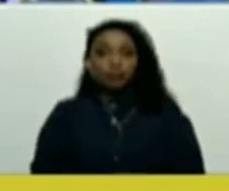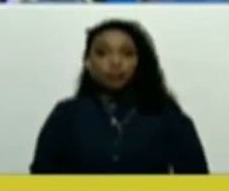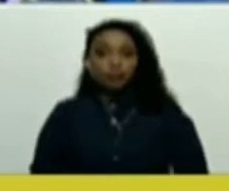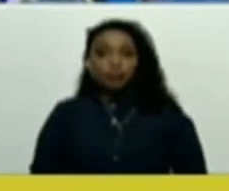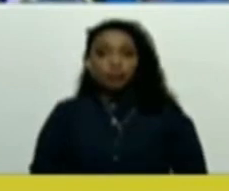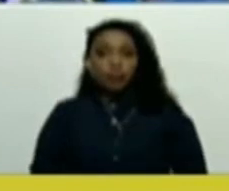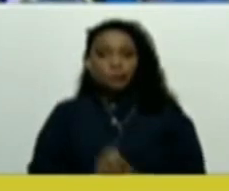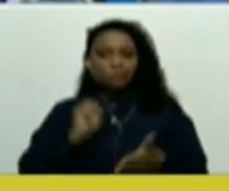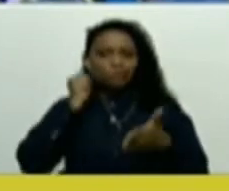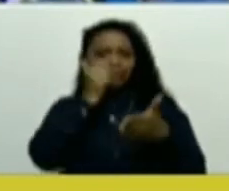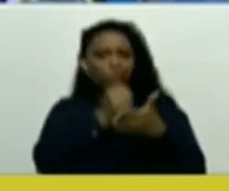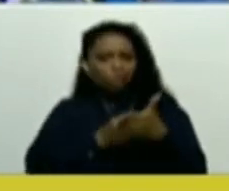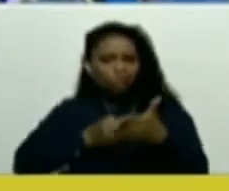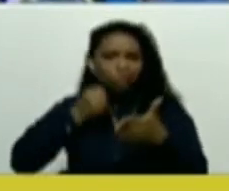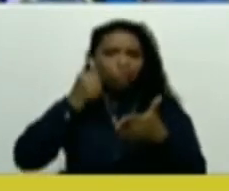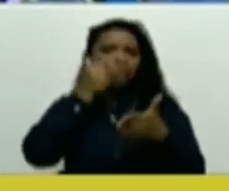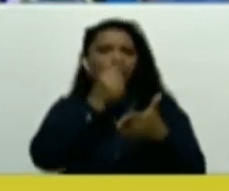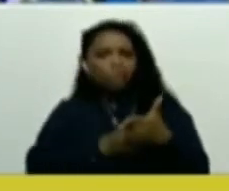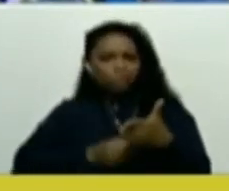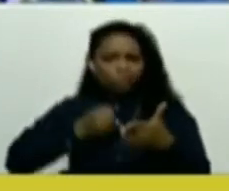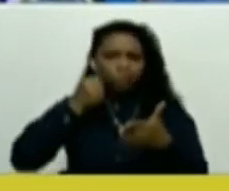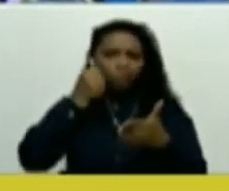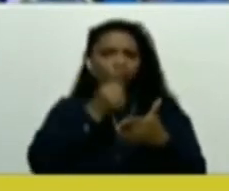the struggle, la lucha